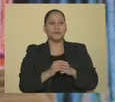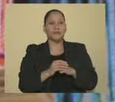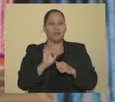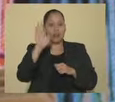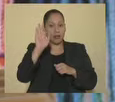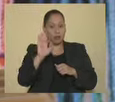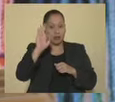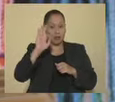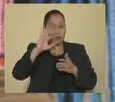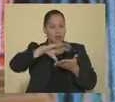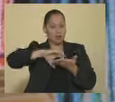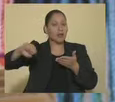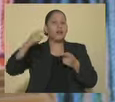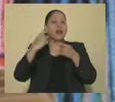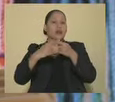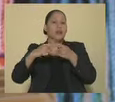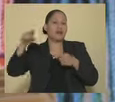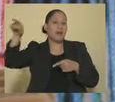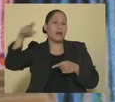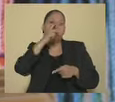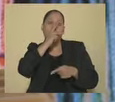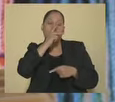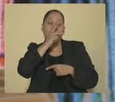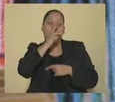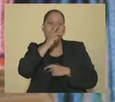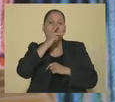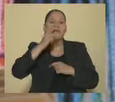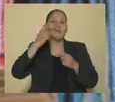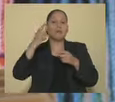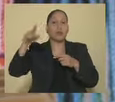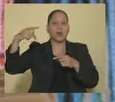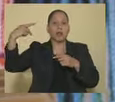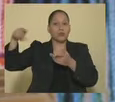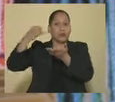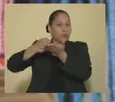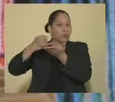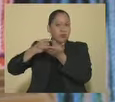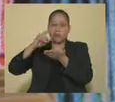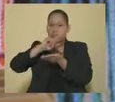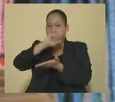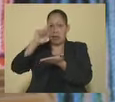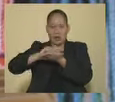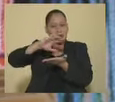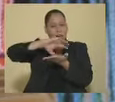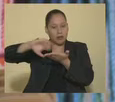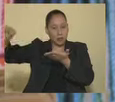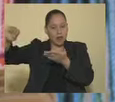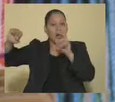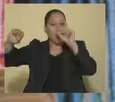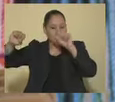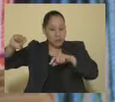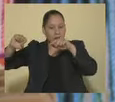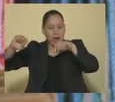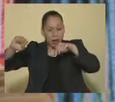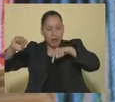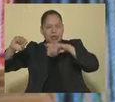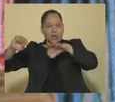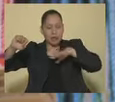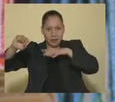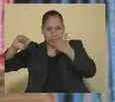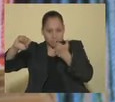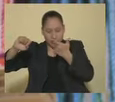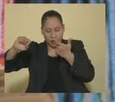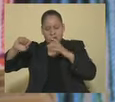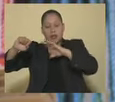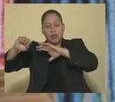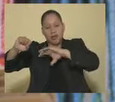descuento es al papá, primero se descuentan los impuestos de ley al papá y después de esos impuestos